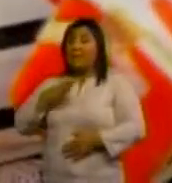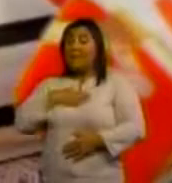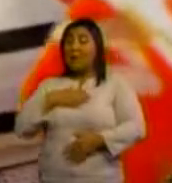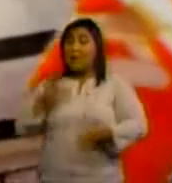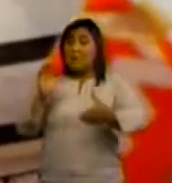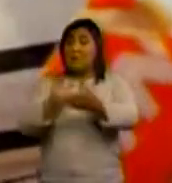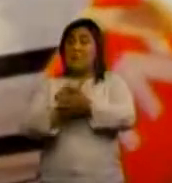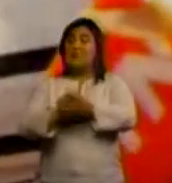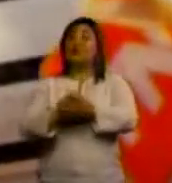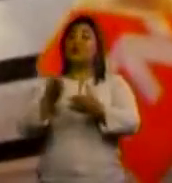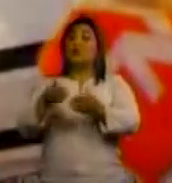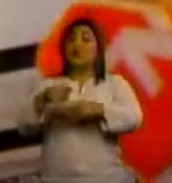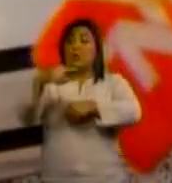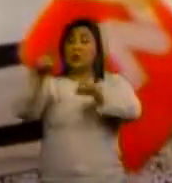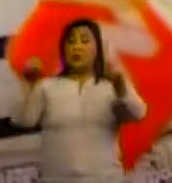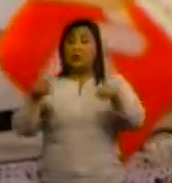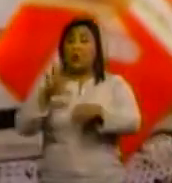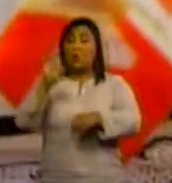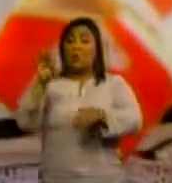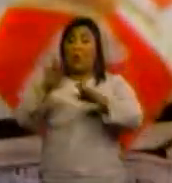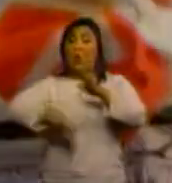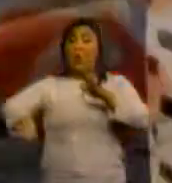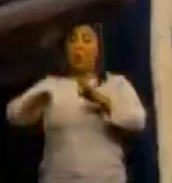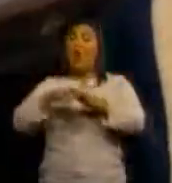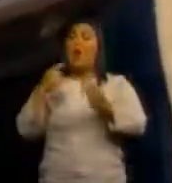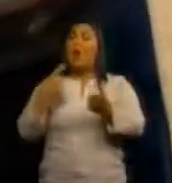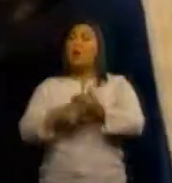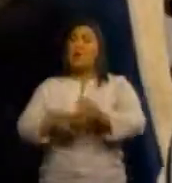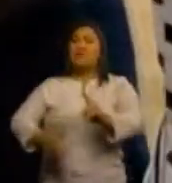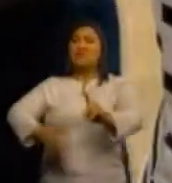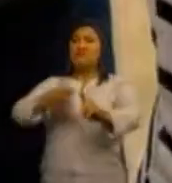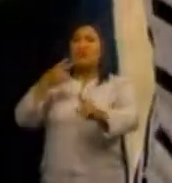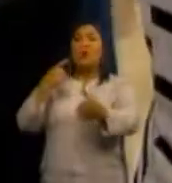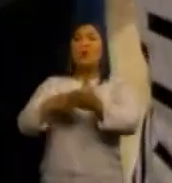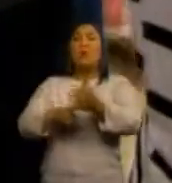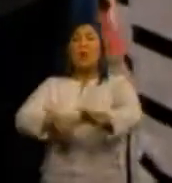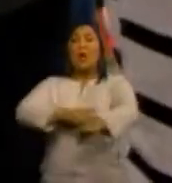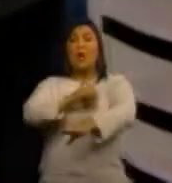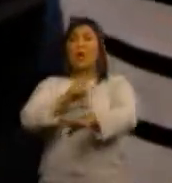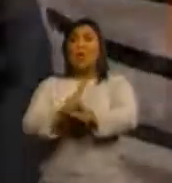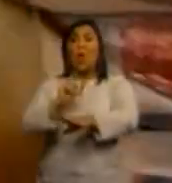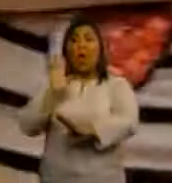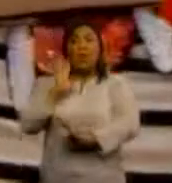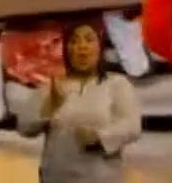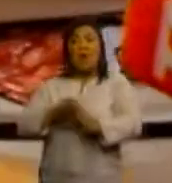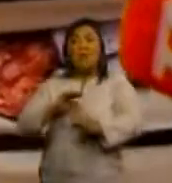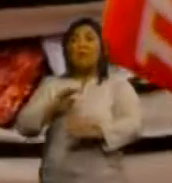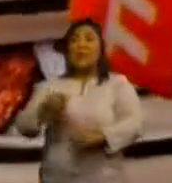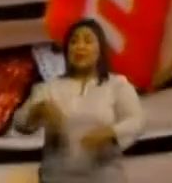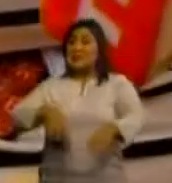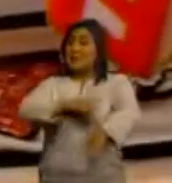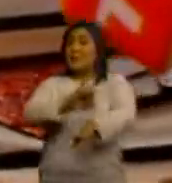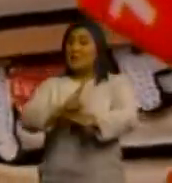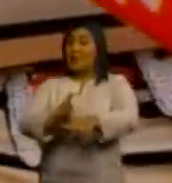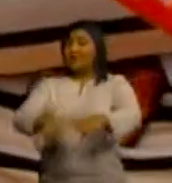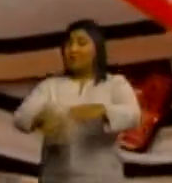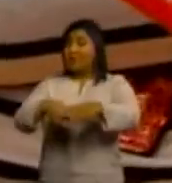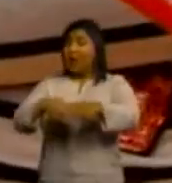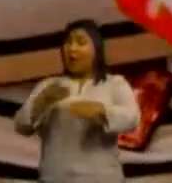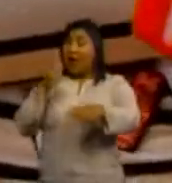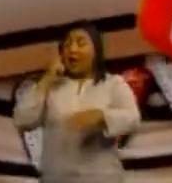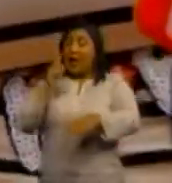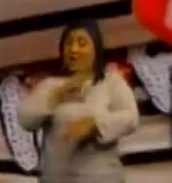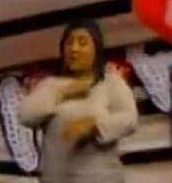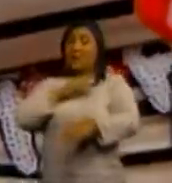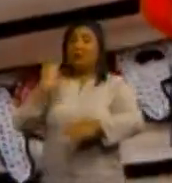9 bajo, lo cogieron en el patio y le dispararon. Tengo entendido que el director había recibido plata, el director. No tiene problema con nadie, no sé por qué con él se